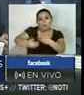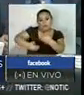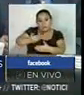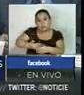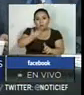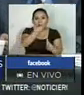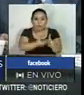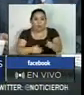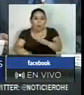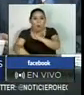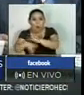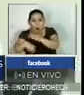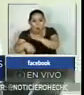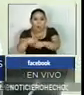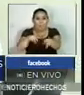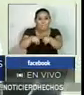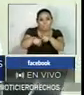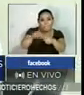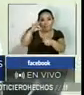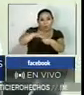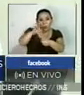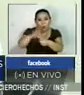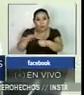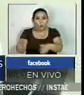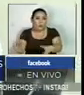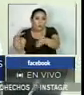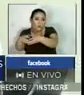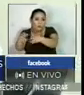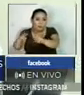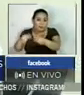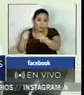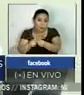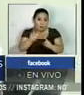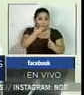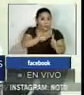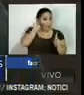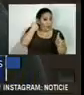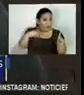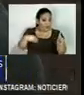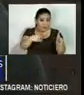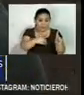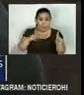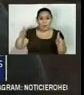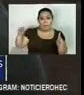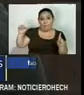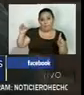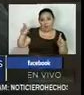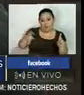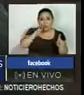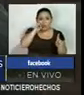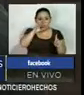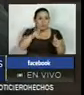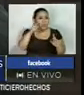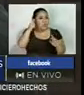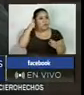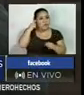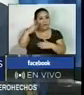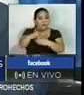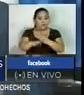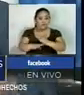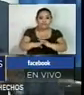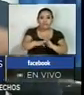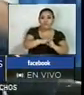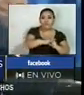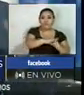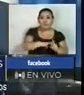los delitos de fraude electoral y agrupaciones ilícitas. Según Mario Durán, los diputados usan el fuero como mecanismo de defensa